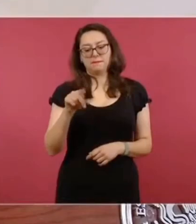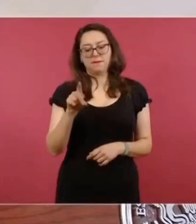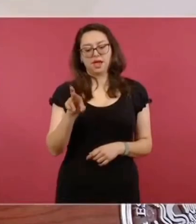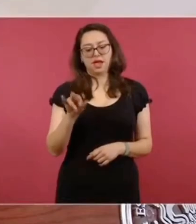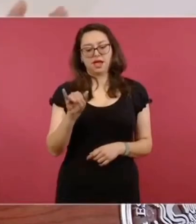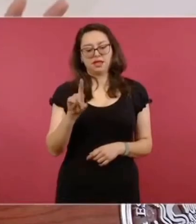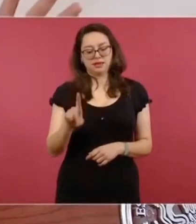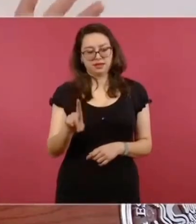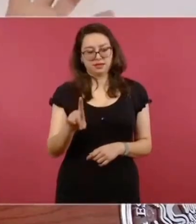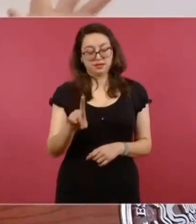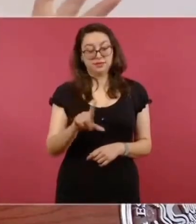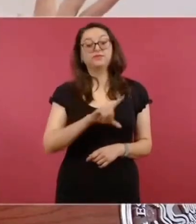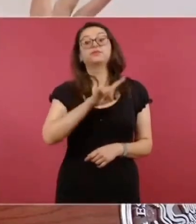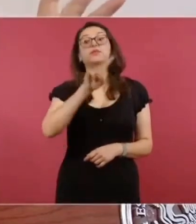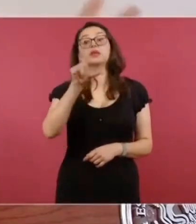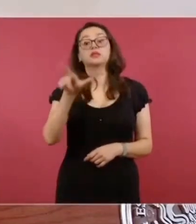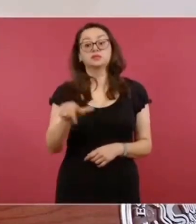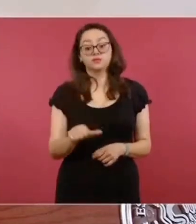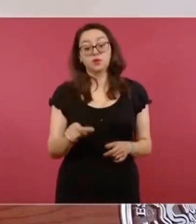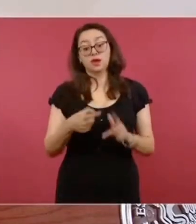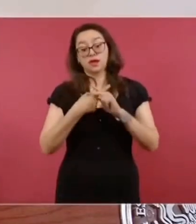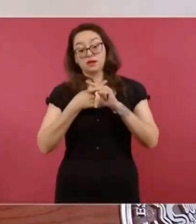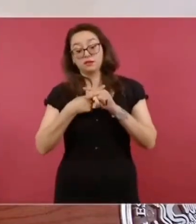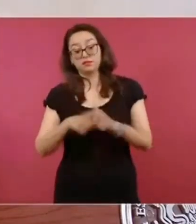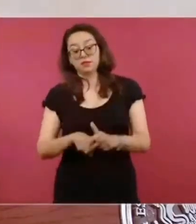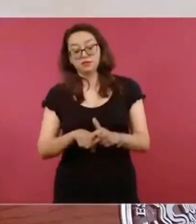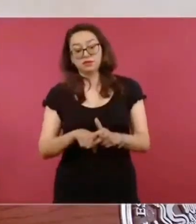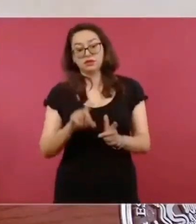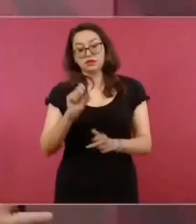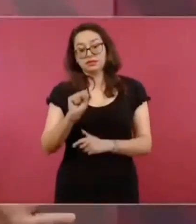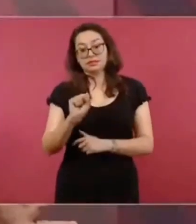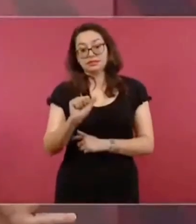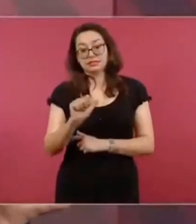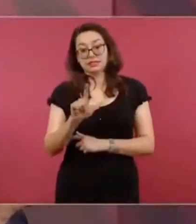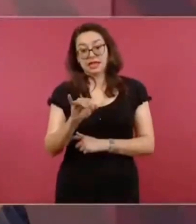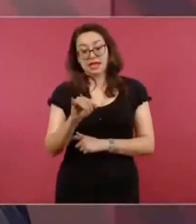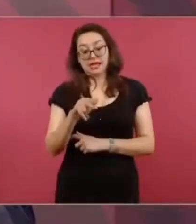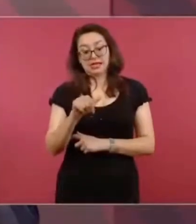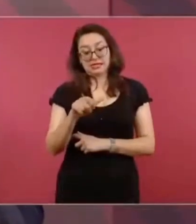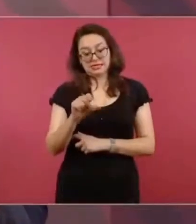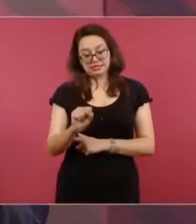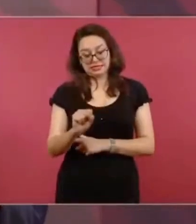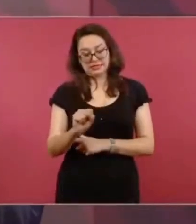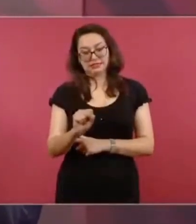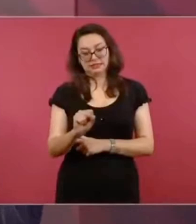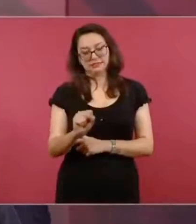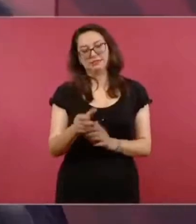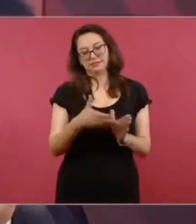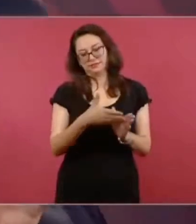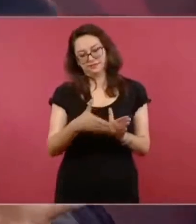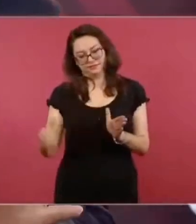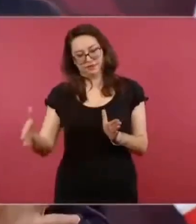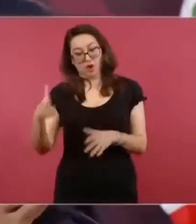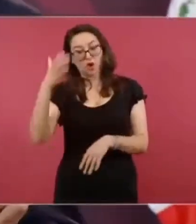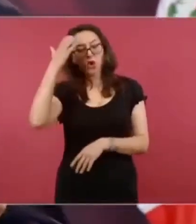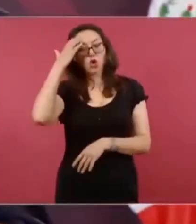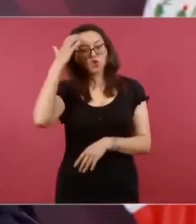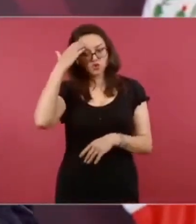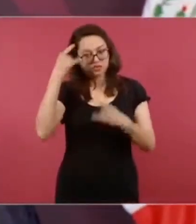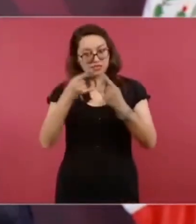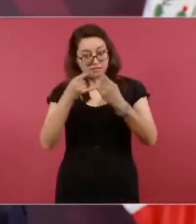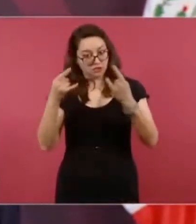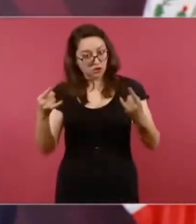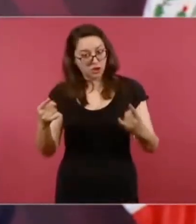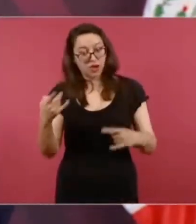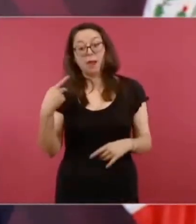Y ya con Salinas, ya conocen ustedes, pero ya no nos vamos a meter en eso. Entonces,